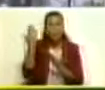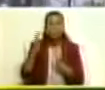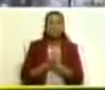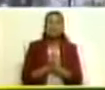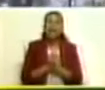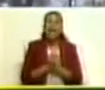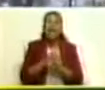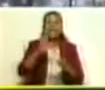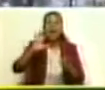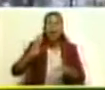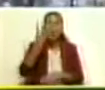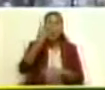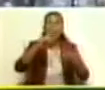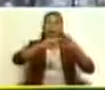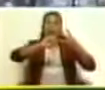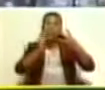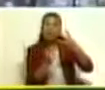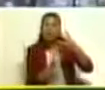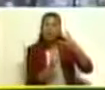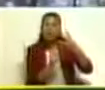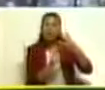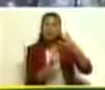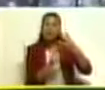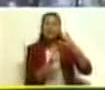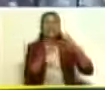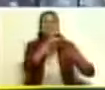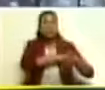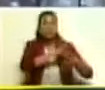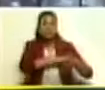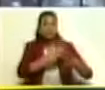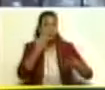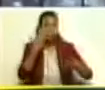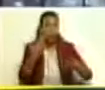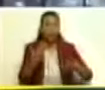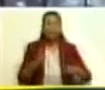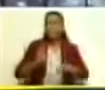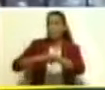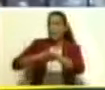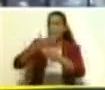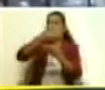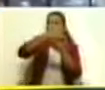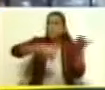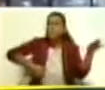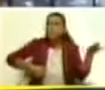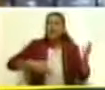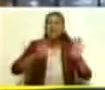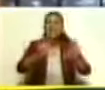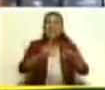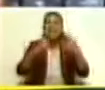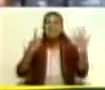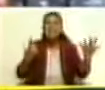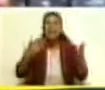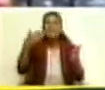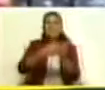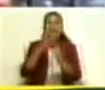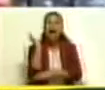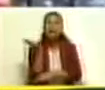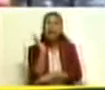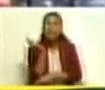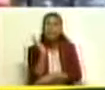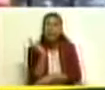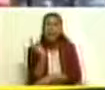con esta cuarta transformación de la social, señor presidente, que fueron 16.000